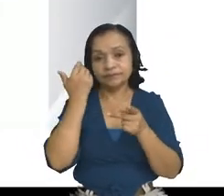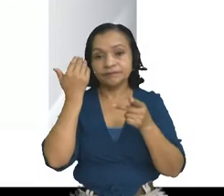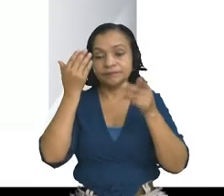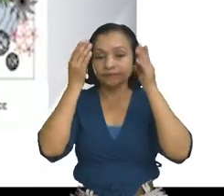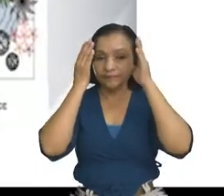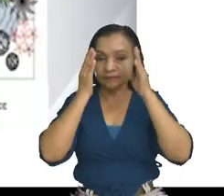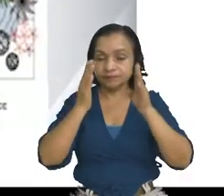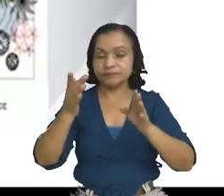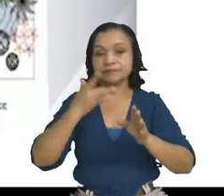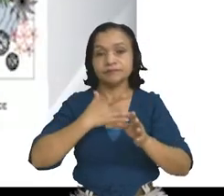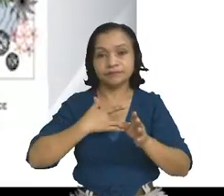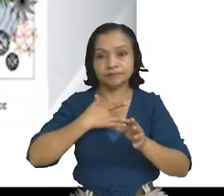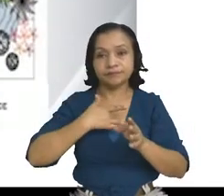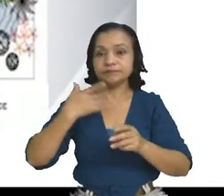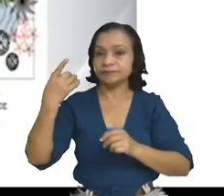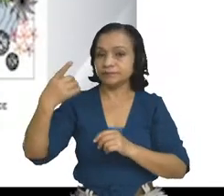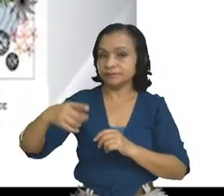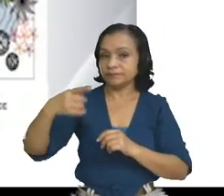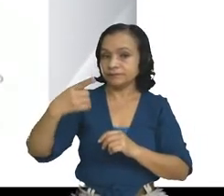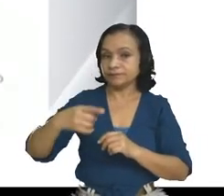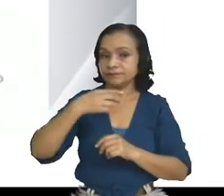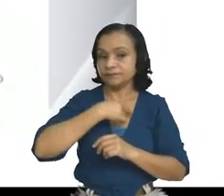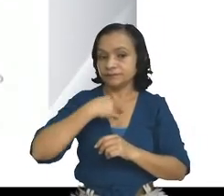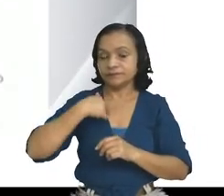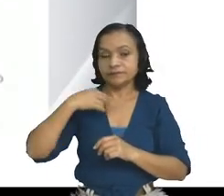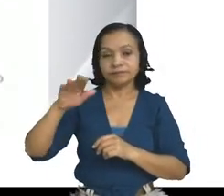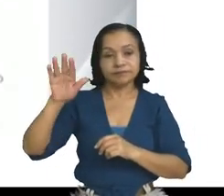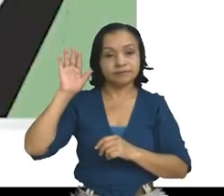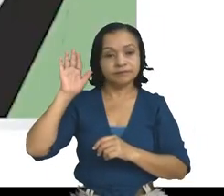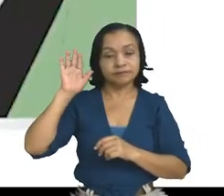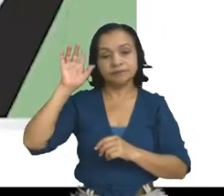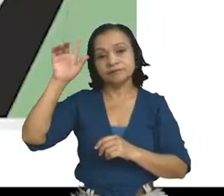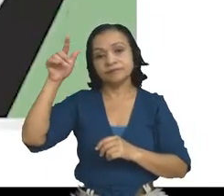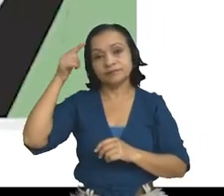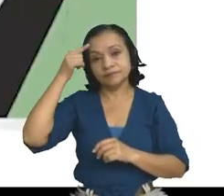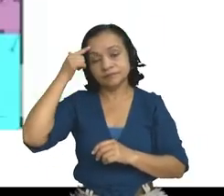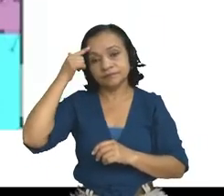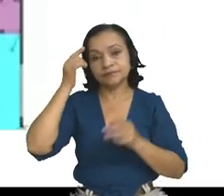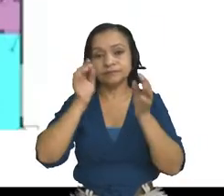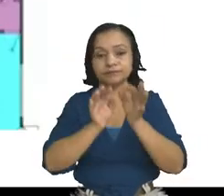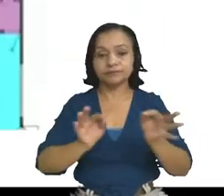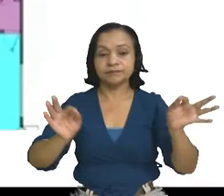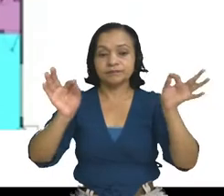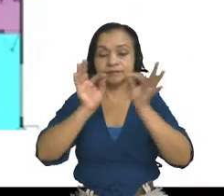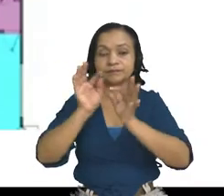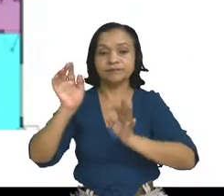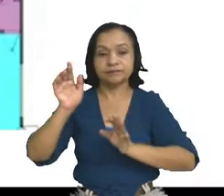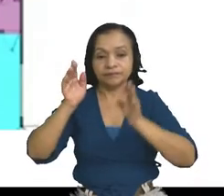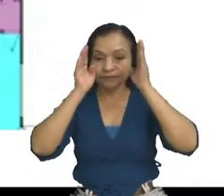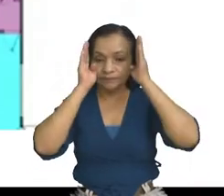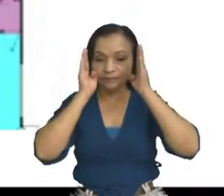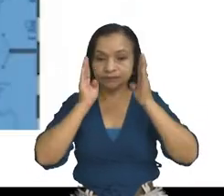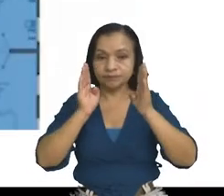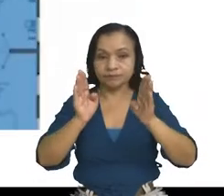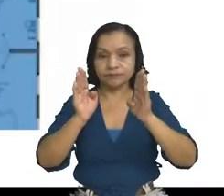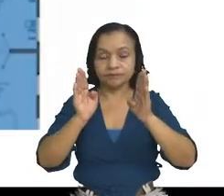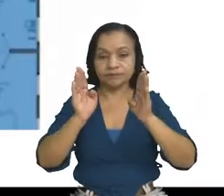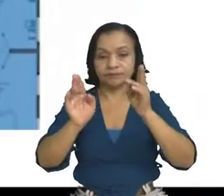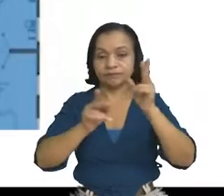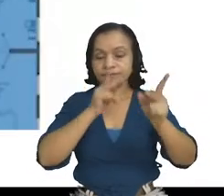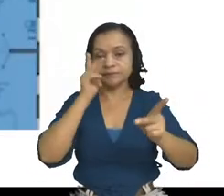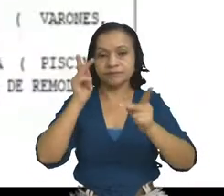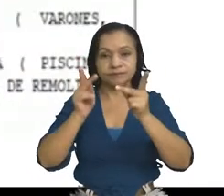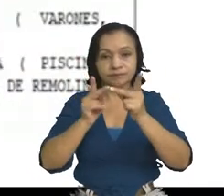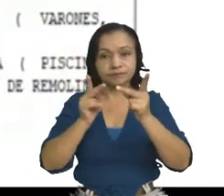que les corresponde y que tienen derecho, y que ha sido un compromiso de nuestro gobierno como una prioridad, garantizar una atención totalmente integral